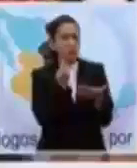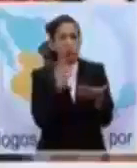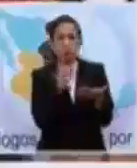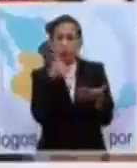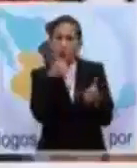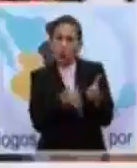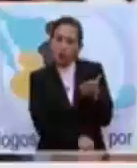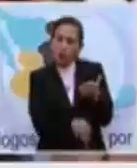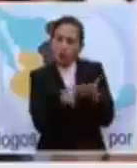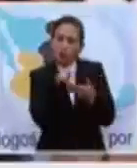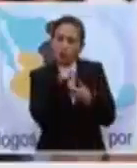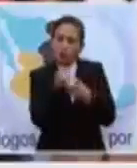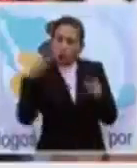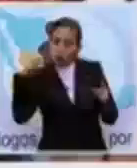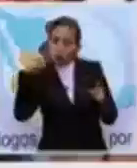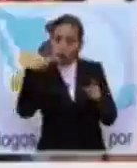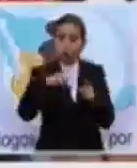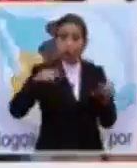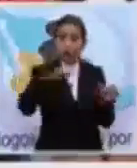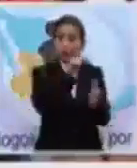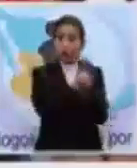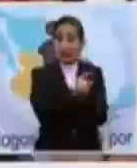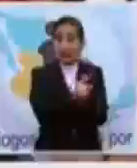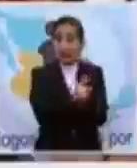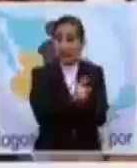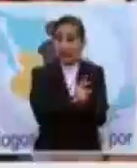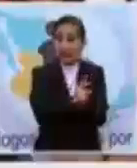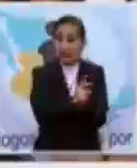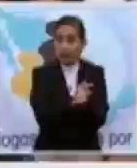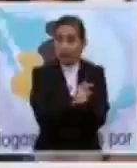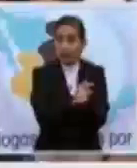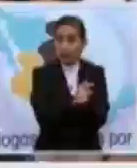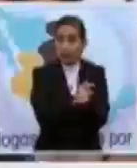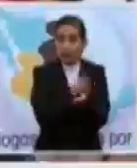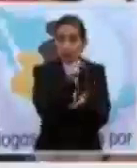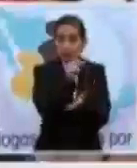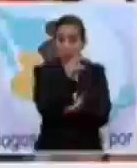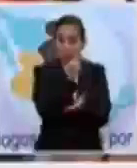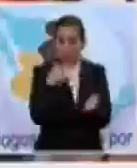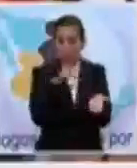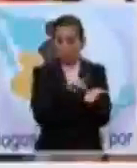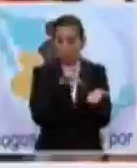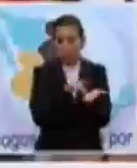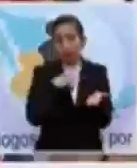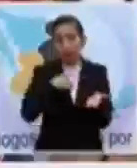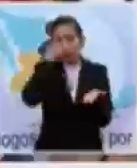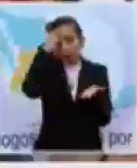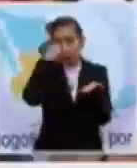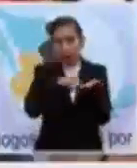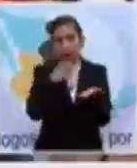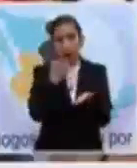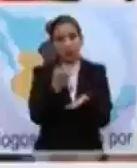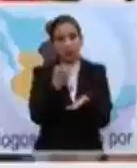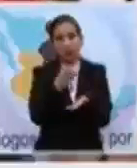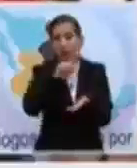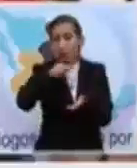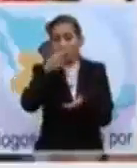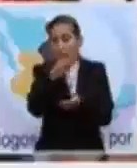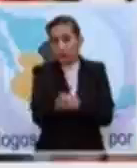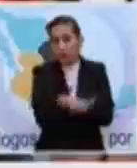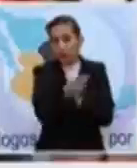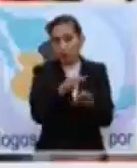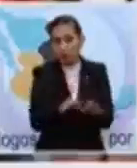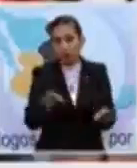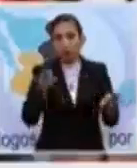justamente desde la perspectiva de la reforma del PRI que usted apoya. Y yo creo que esa no es la pregunta que le importa al